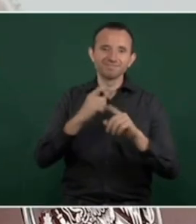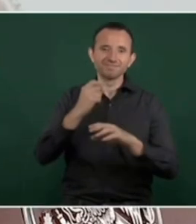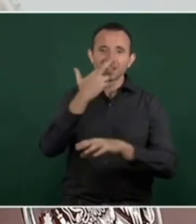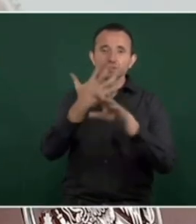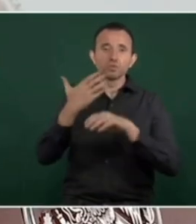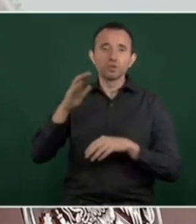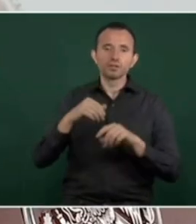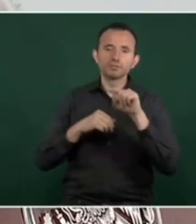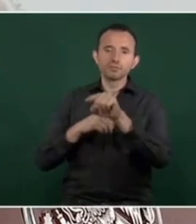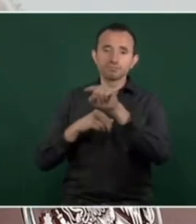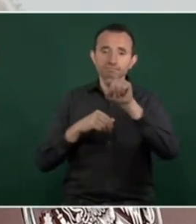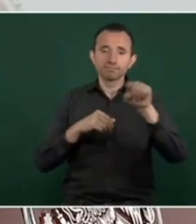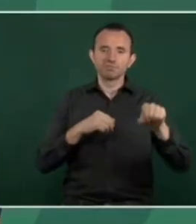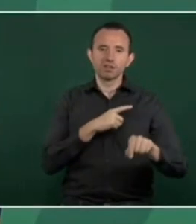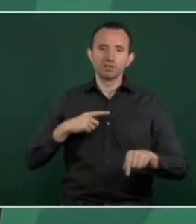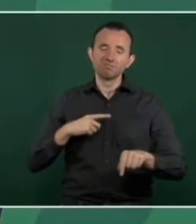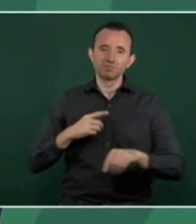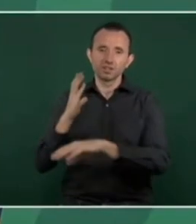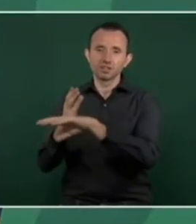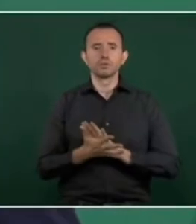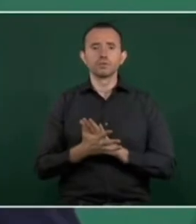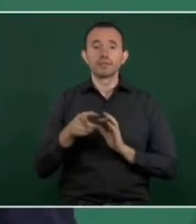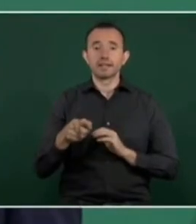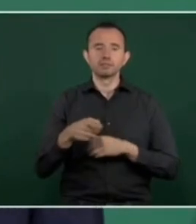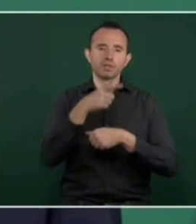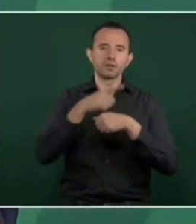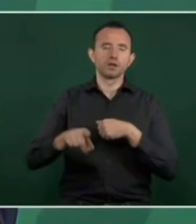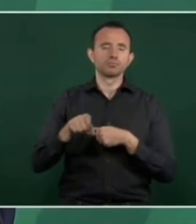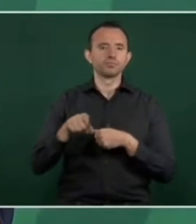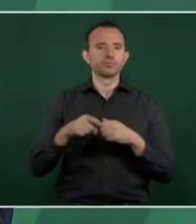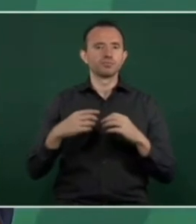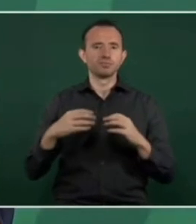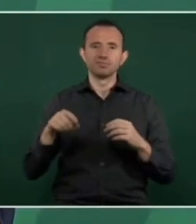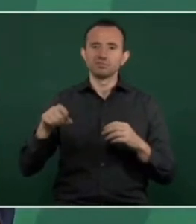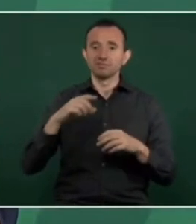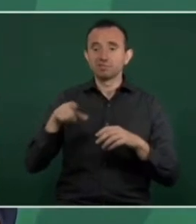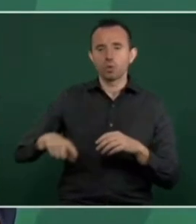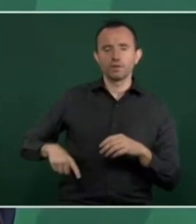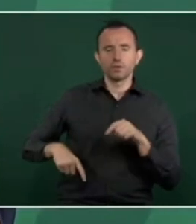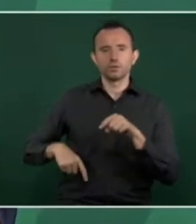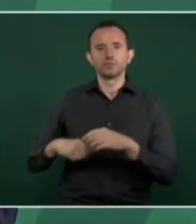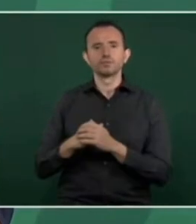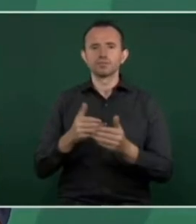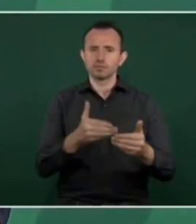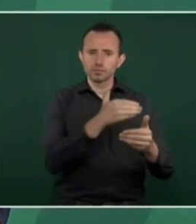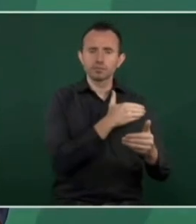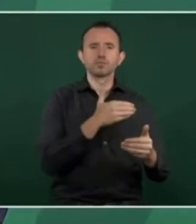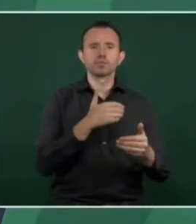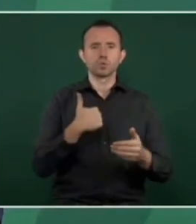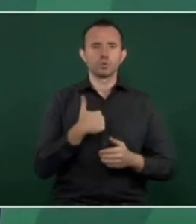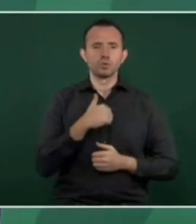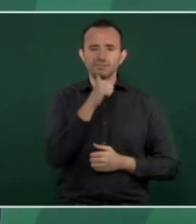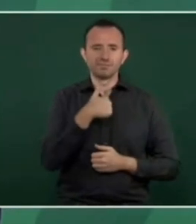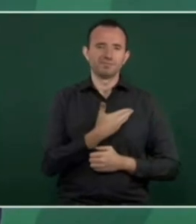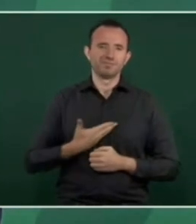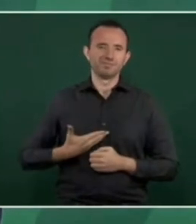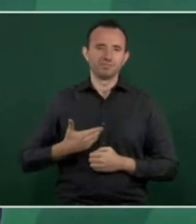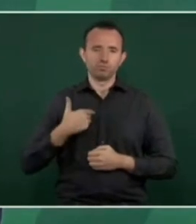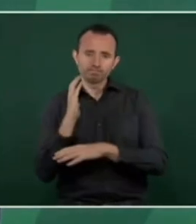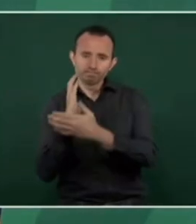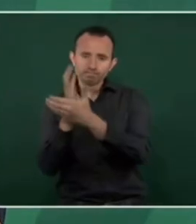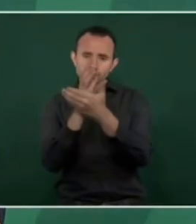se afecta la institución cuando se oculta la cosa desde hace tiempo desde que estábamos nosotros en campaña yo sostuve